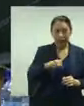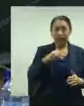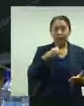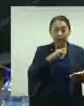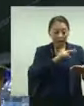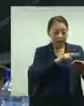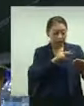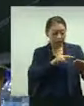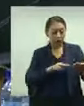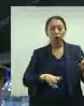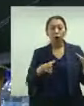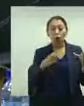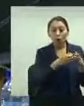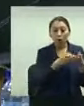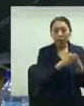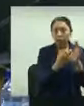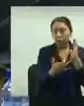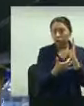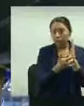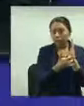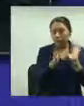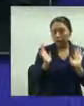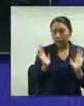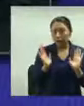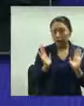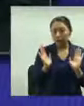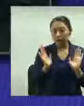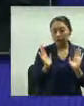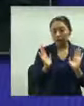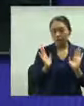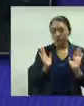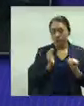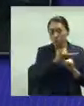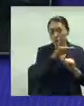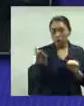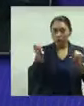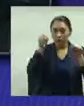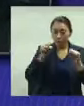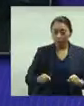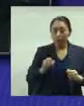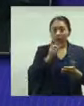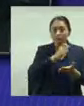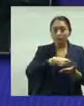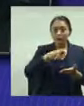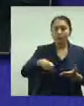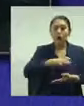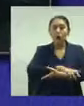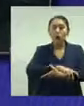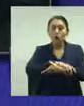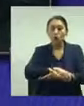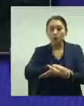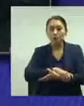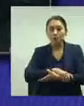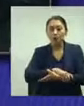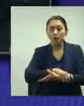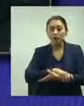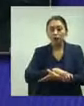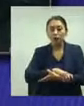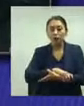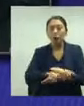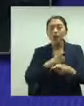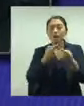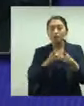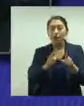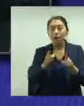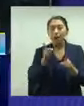en la comisión técnica de la comisión, en el equipo técnico, que ustedes podían firmar los convenios sin que lo pusiéramos, hiciéramos